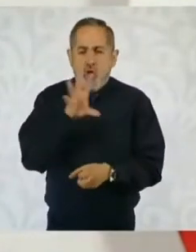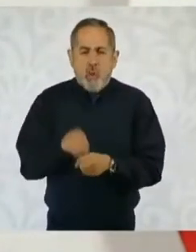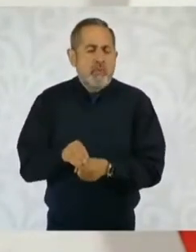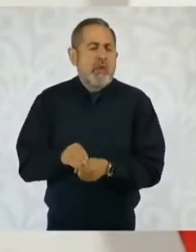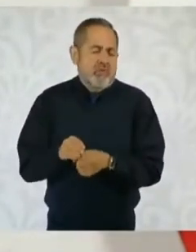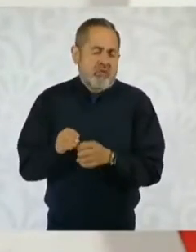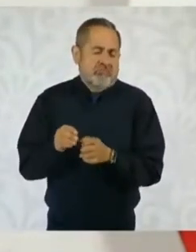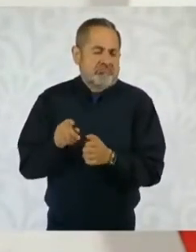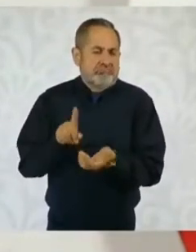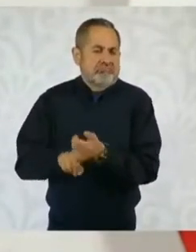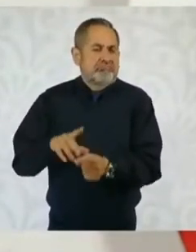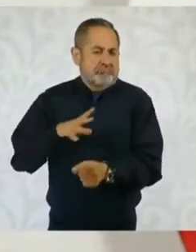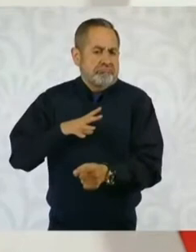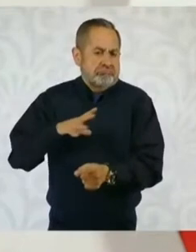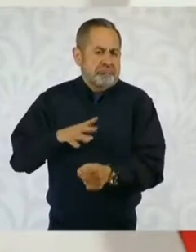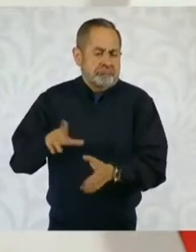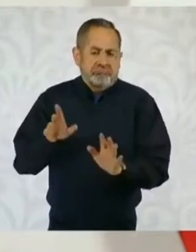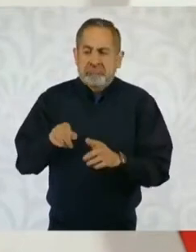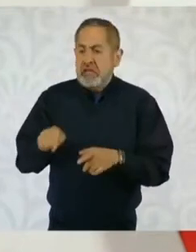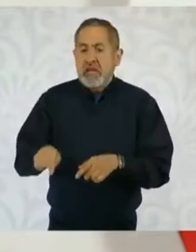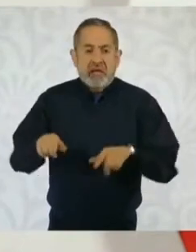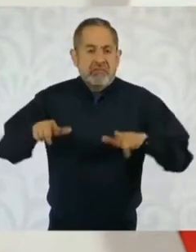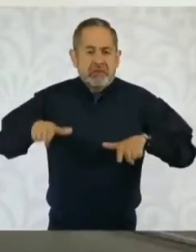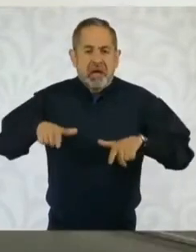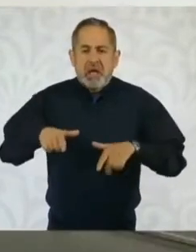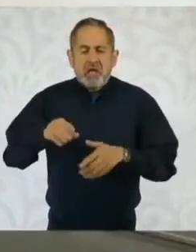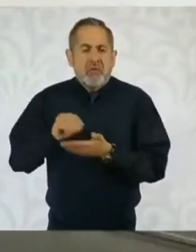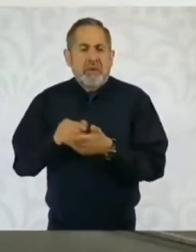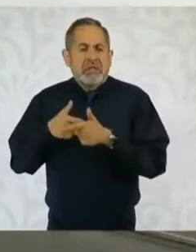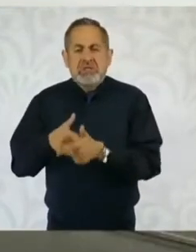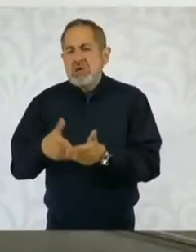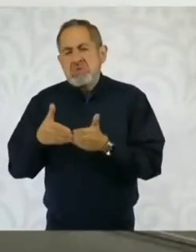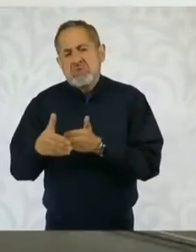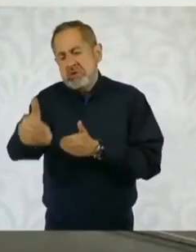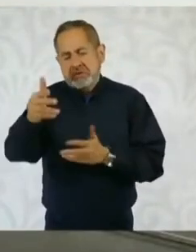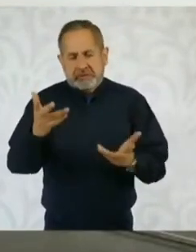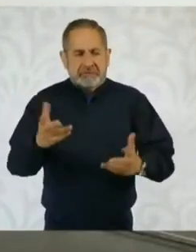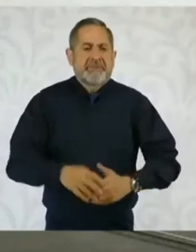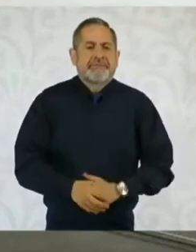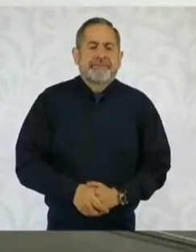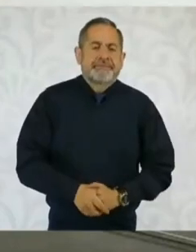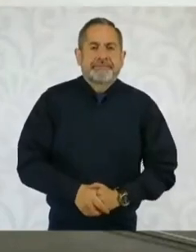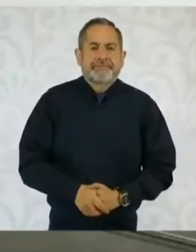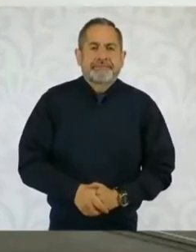mantenga y además que la plataforma continúe porque va a venir en ley. La siguiente, por favor.